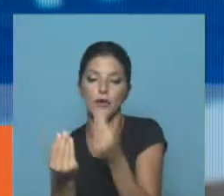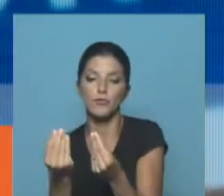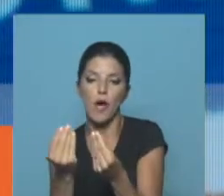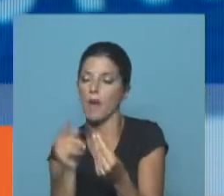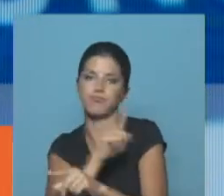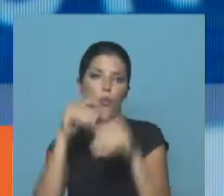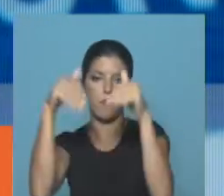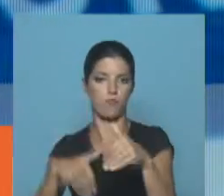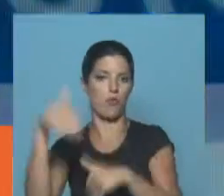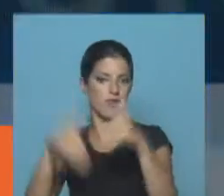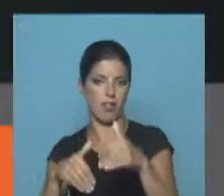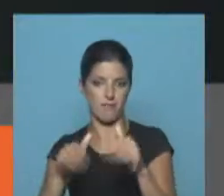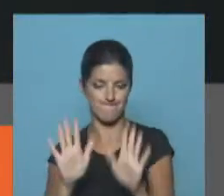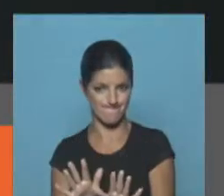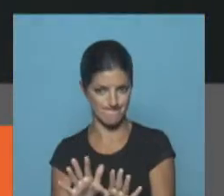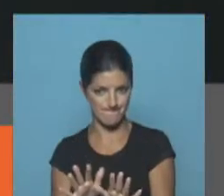tengo